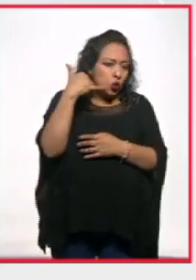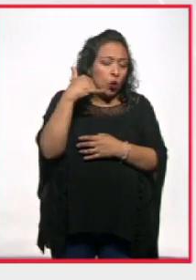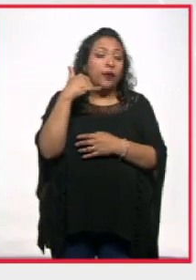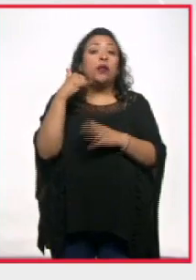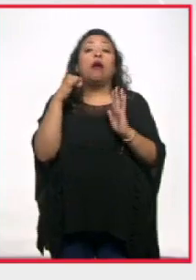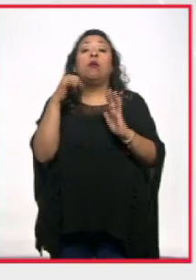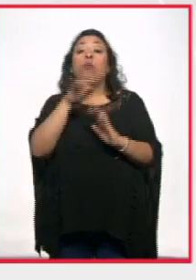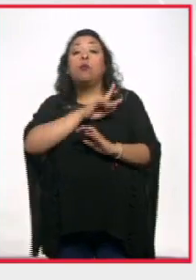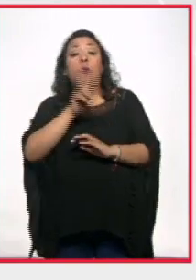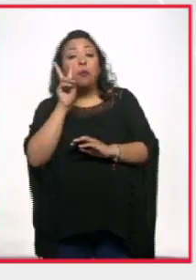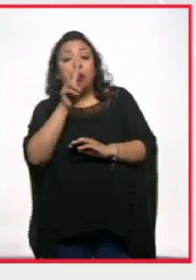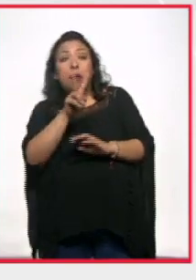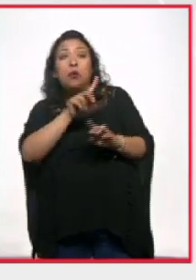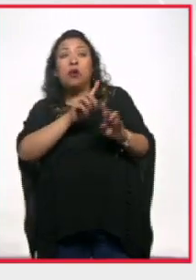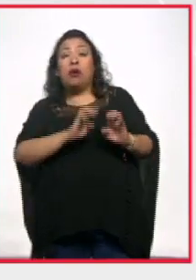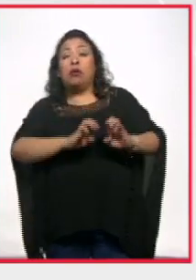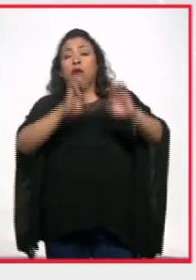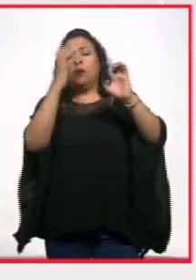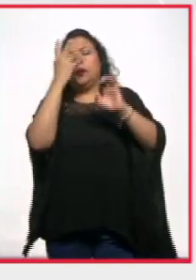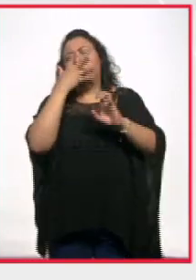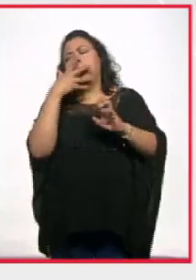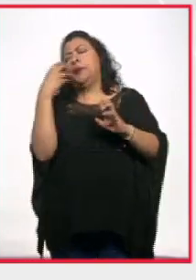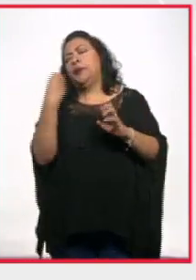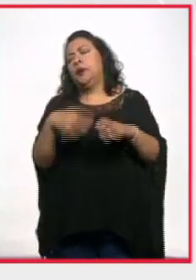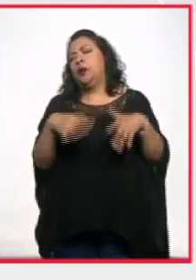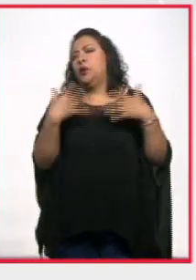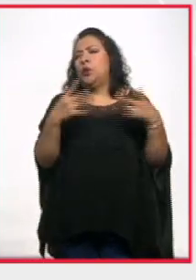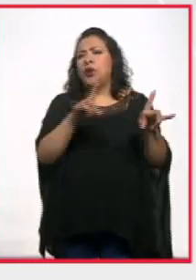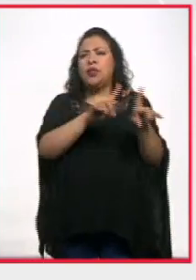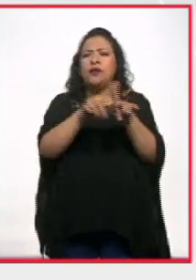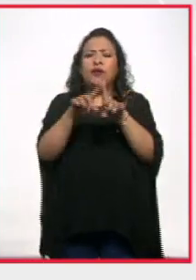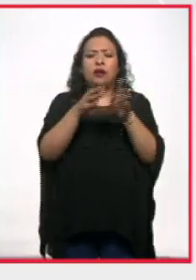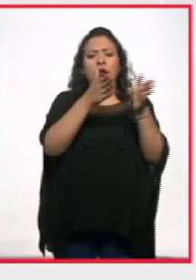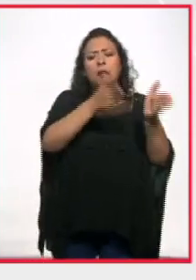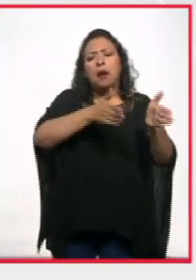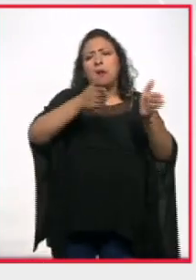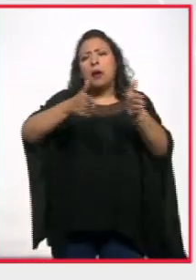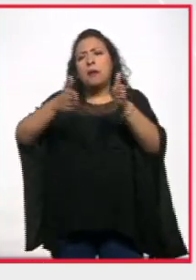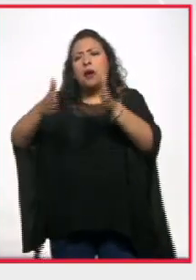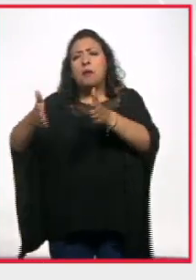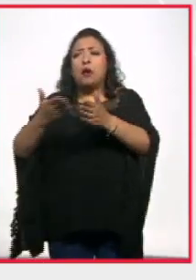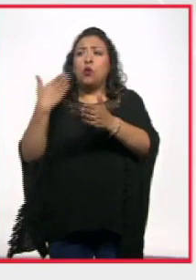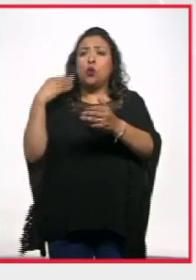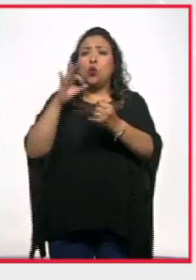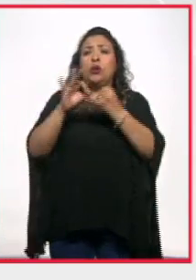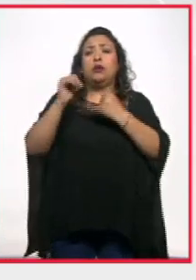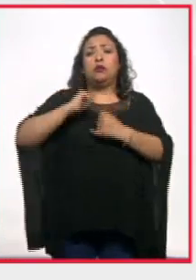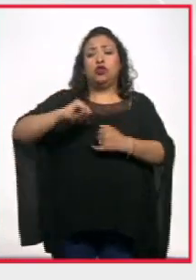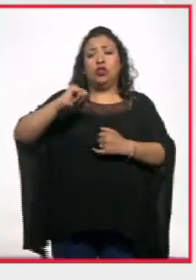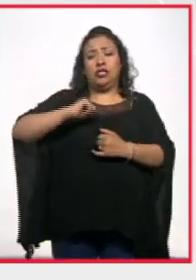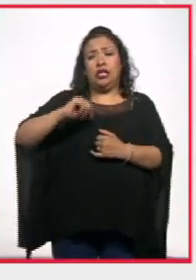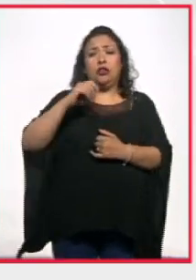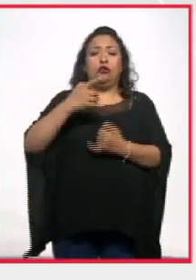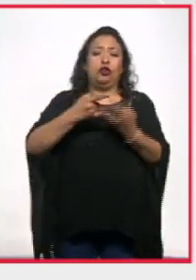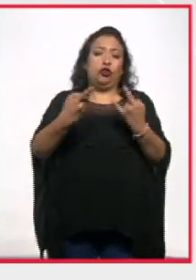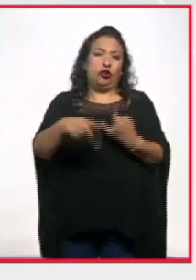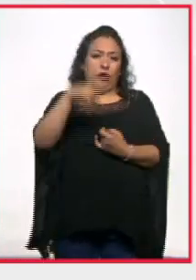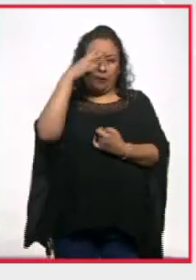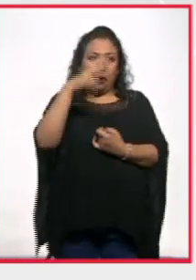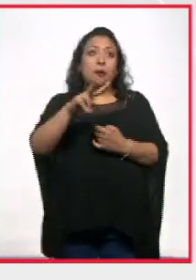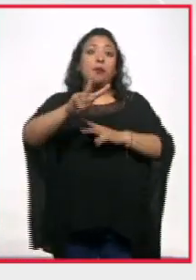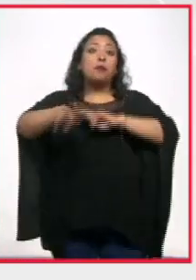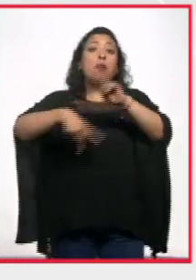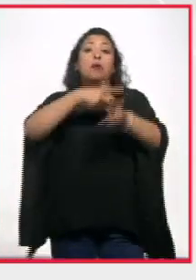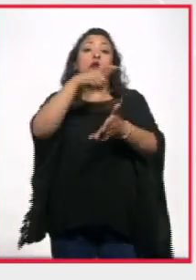nos permite encontrarnos con edificios verdaderamente maravillosos de diferentes momentos de los últimos siglos de la historia de México. Un pretexto para darnos una vuelta